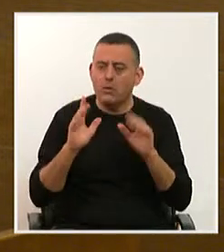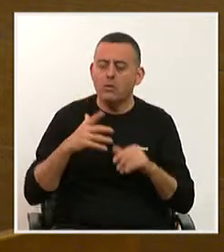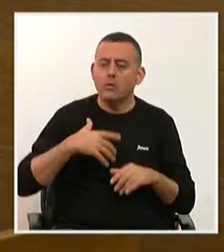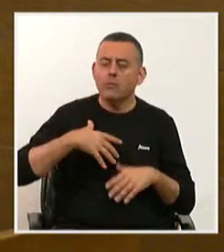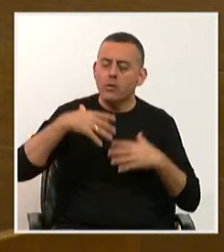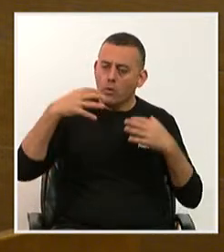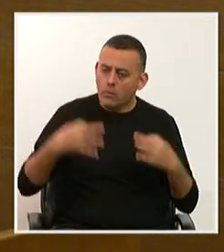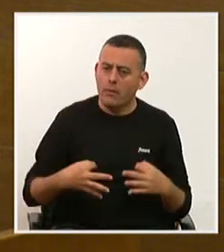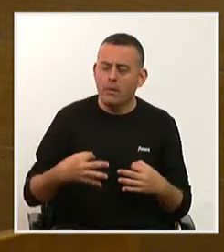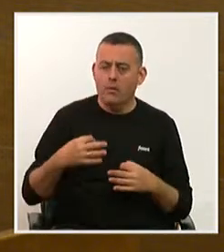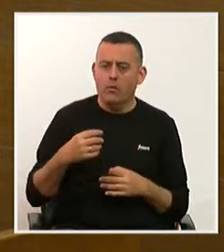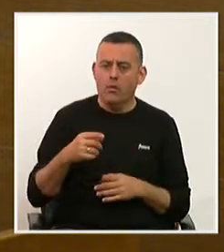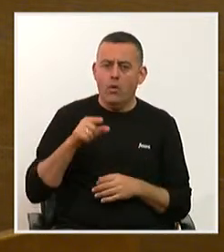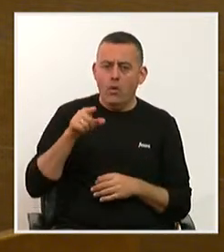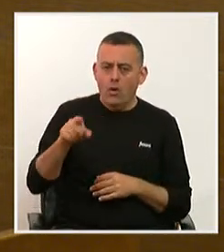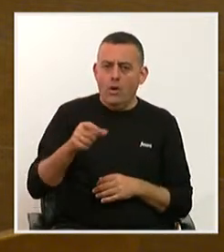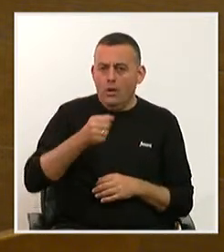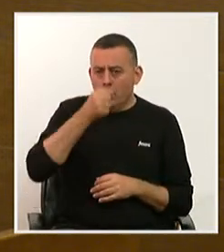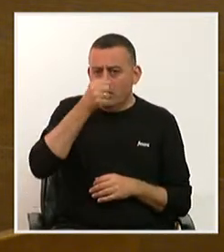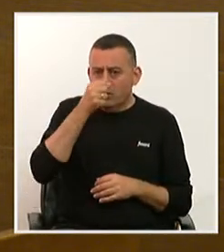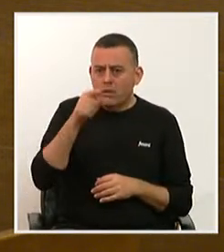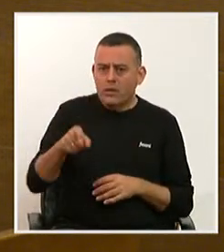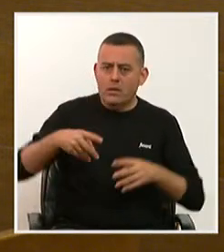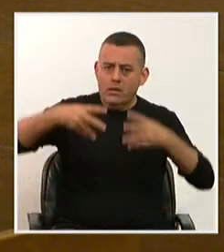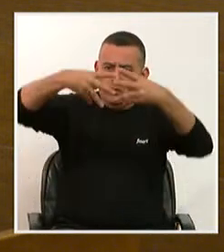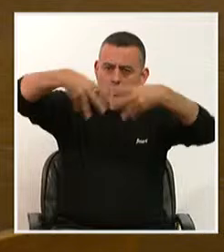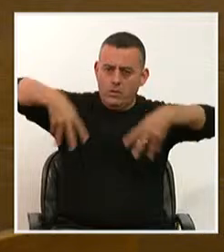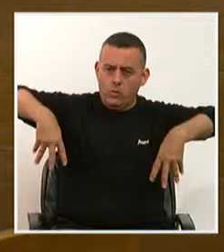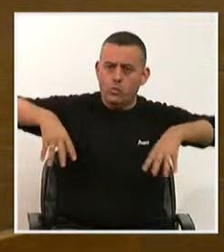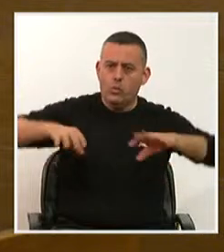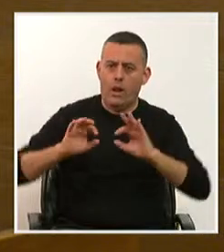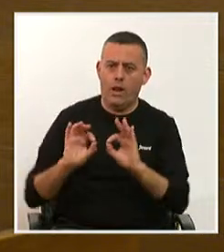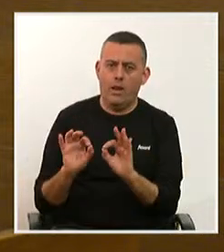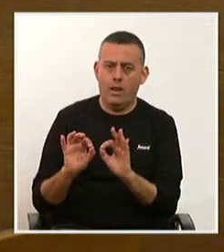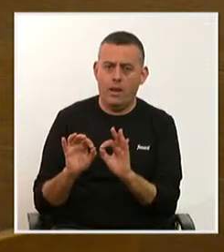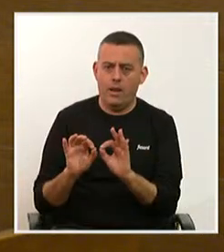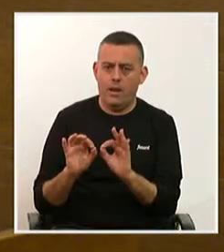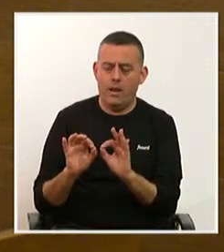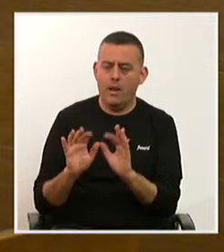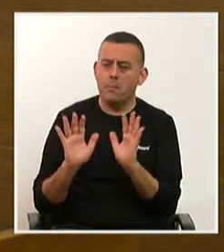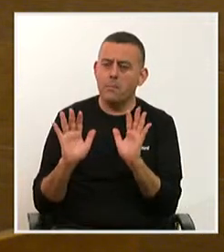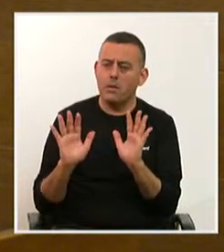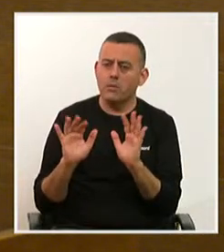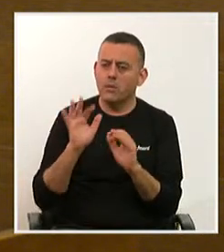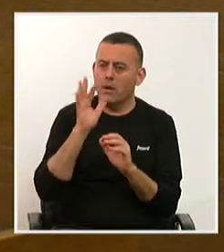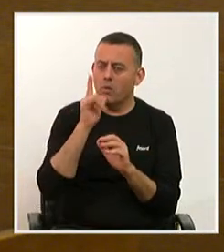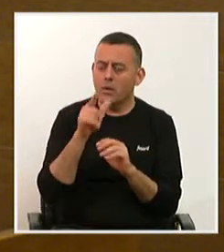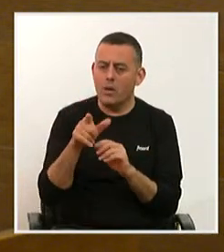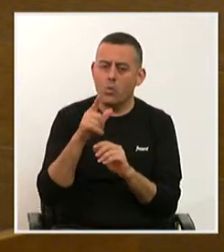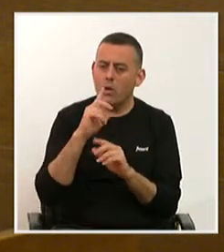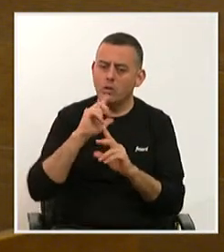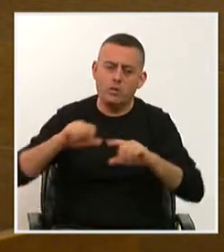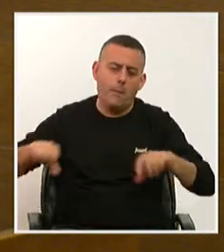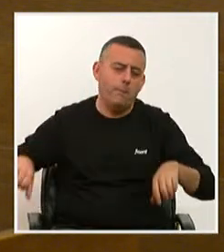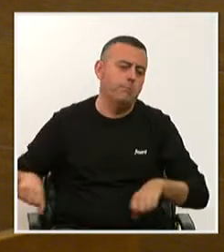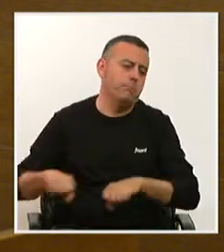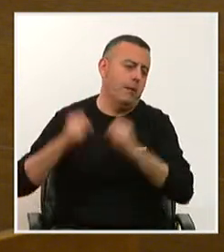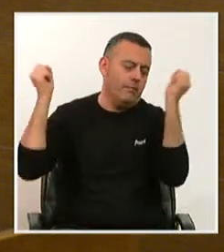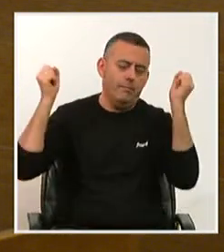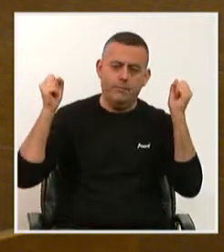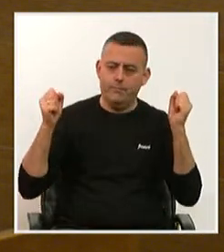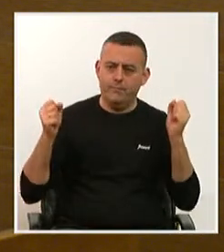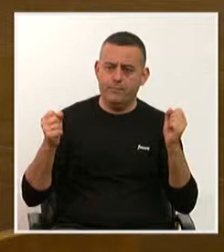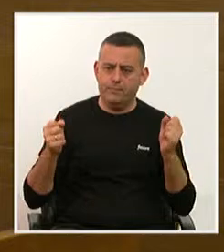sistémico es un partido estructural vale la pena reventarlo todo De esta